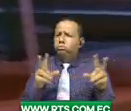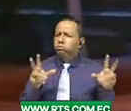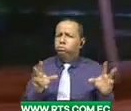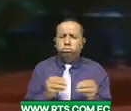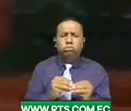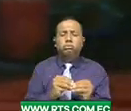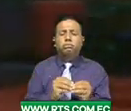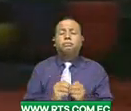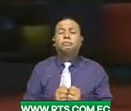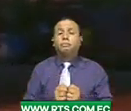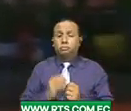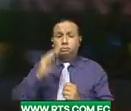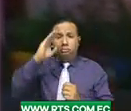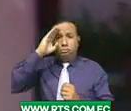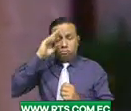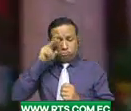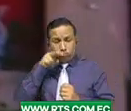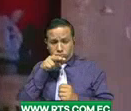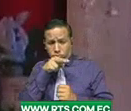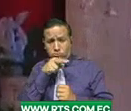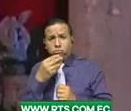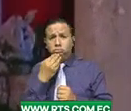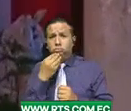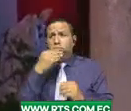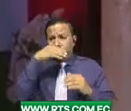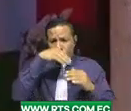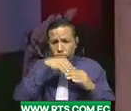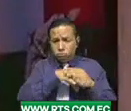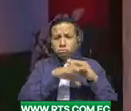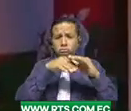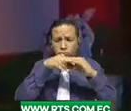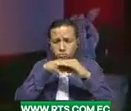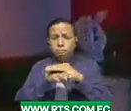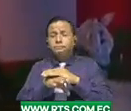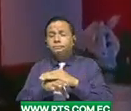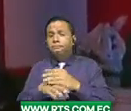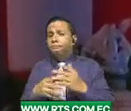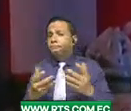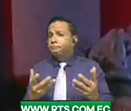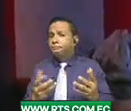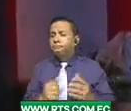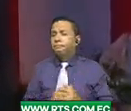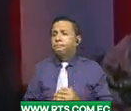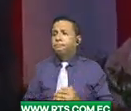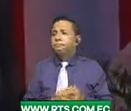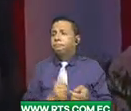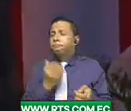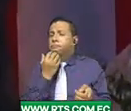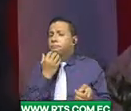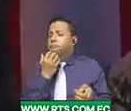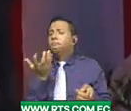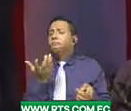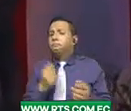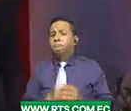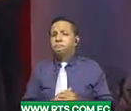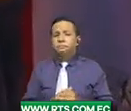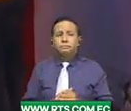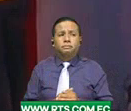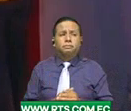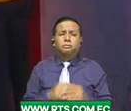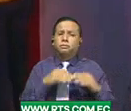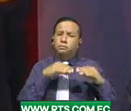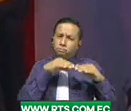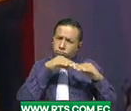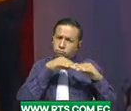vemos que la policía está haciendo los allanamientos, ingresando, por lo menos vemos cómo puede o cómo están entrando